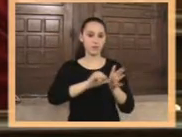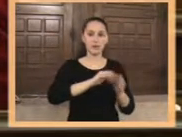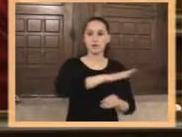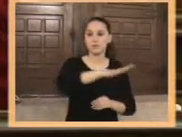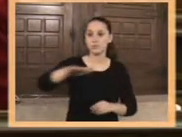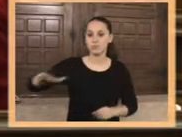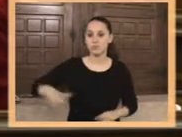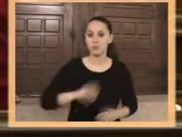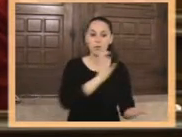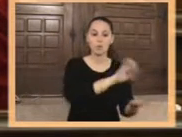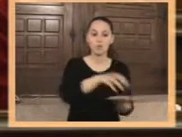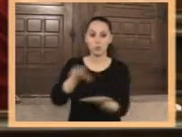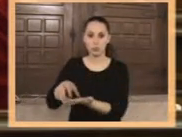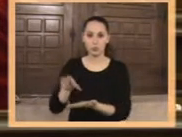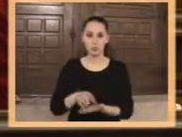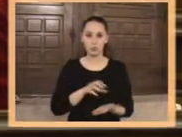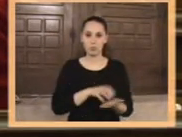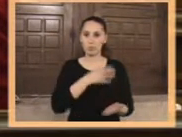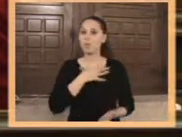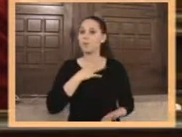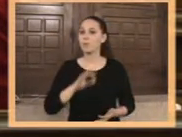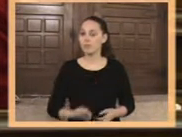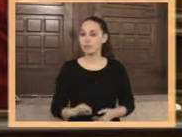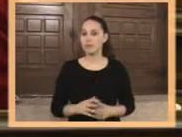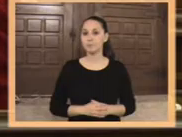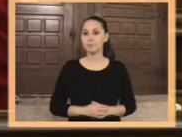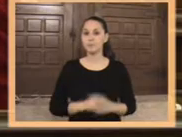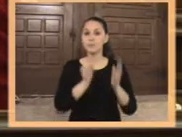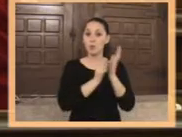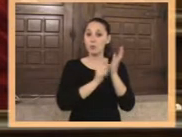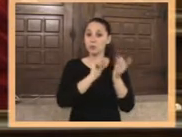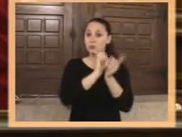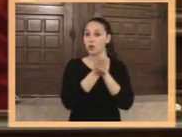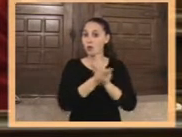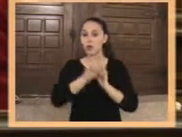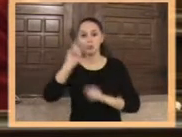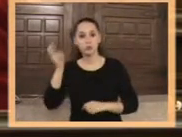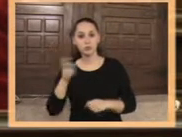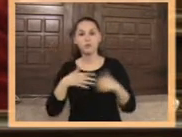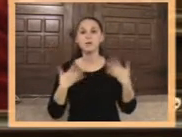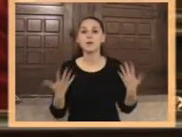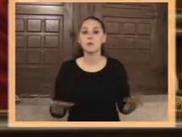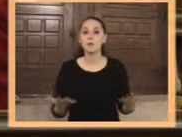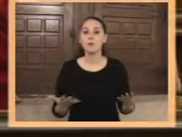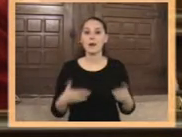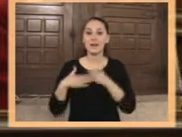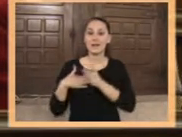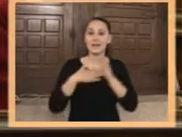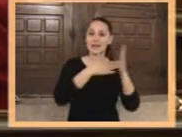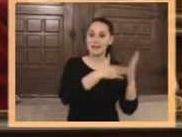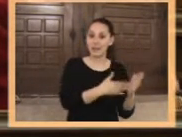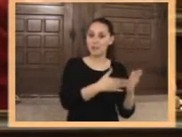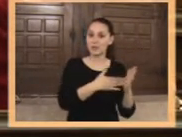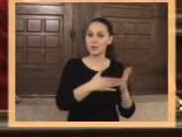los camiones tiendas, que por motivo de espacio serán en un número máximo de 4 para los mercados